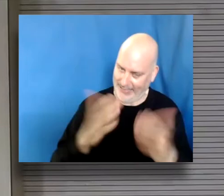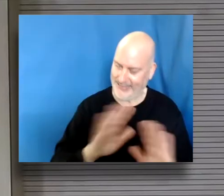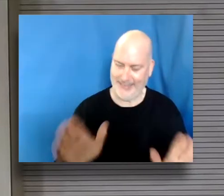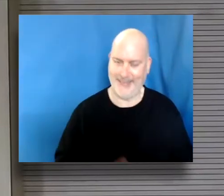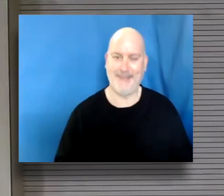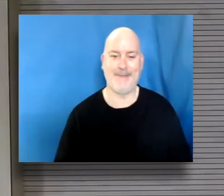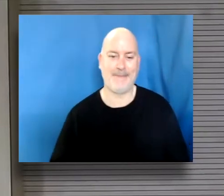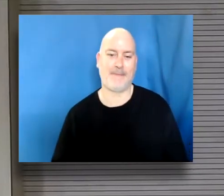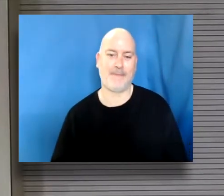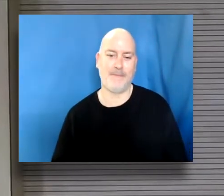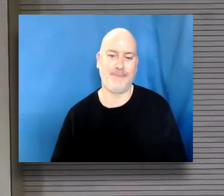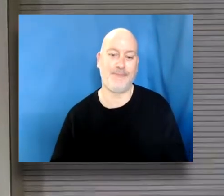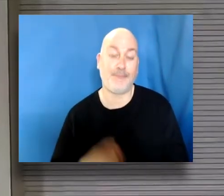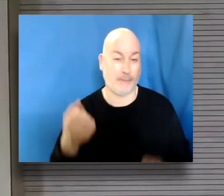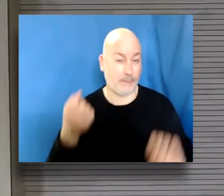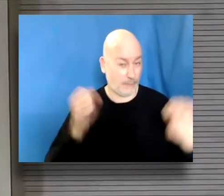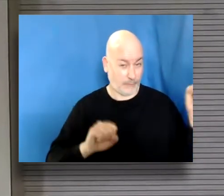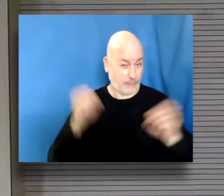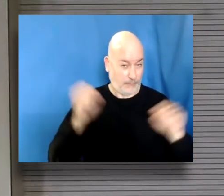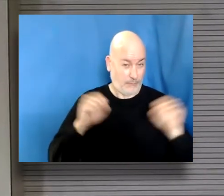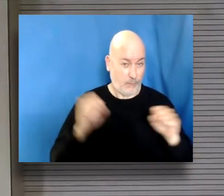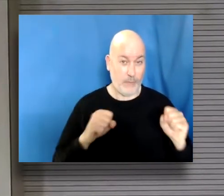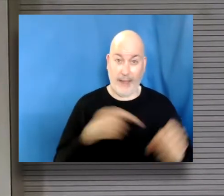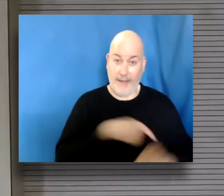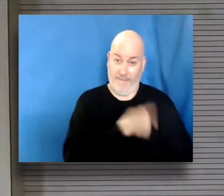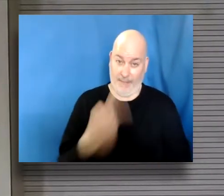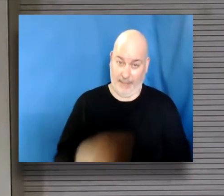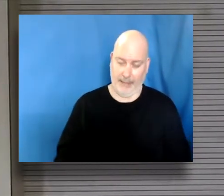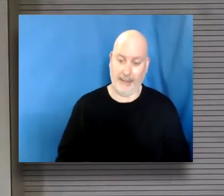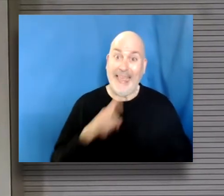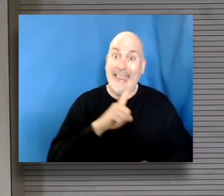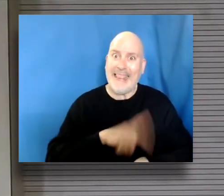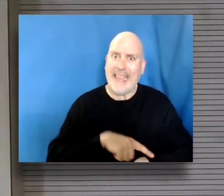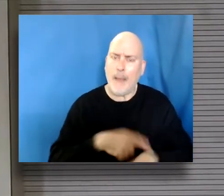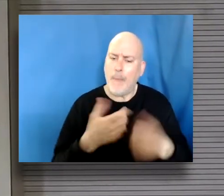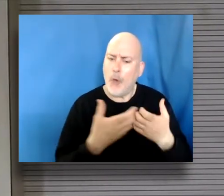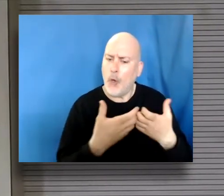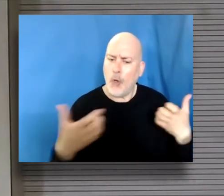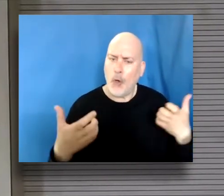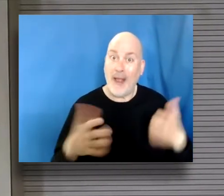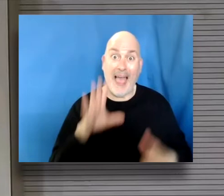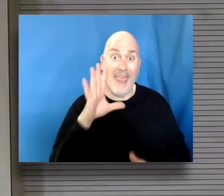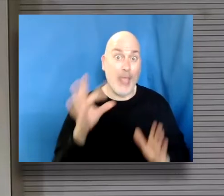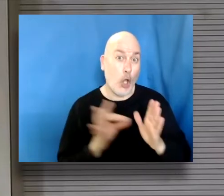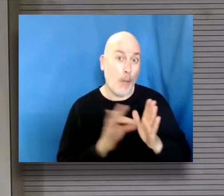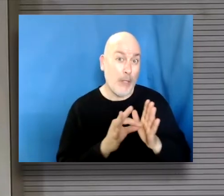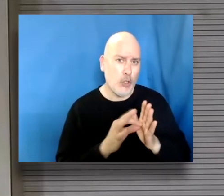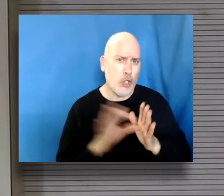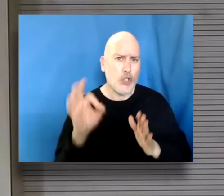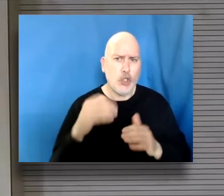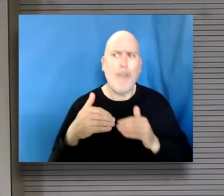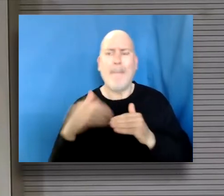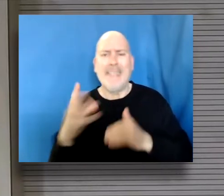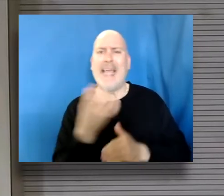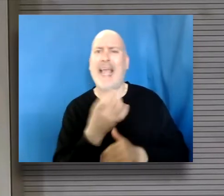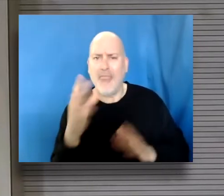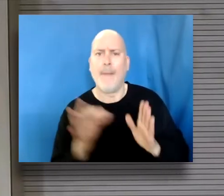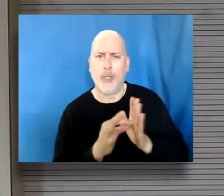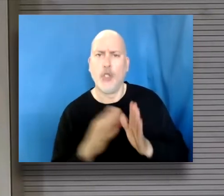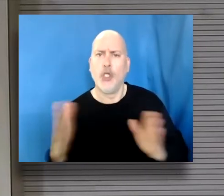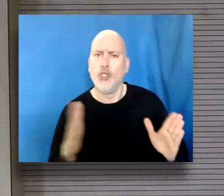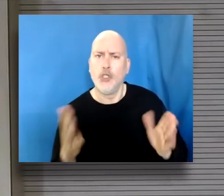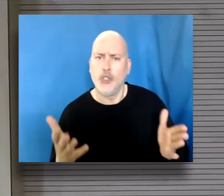las convulsiones febriles, nos preguntan si el tiempo de alarma de la convulsión es de más de 5 o más de 15 minutos. Sí,